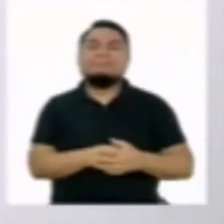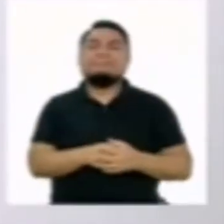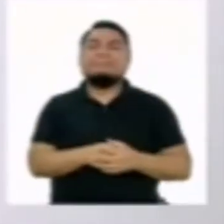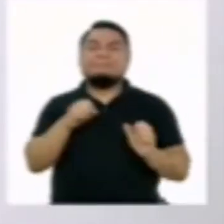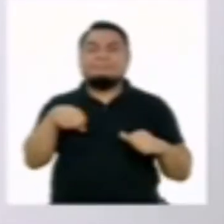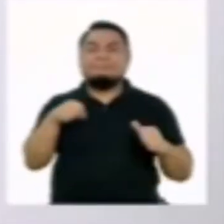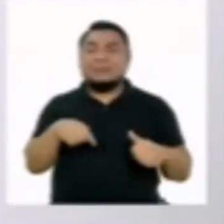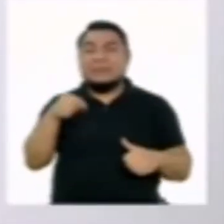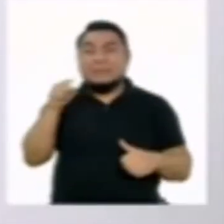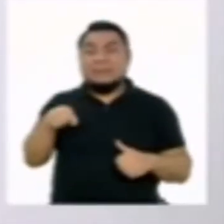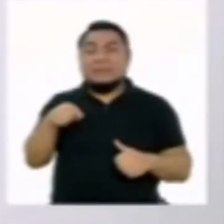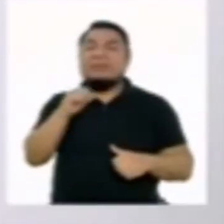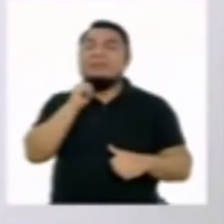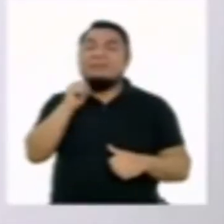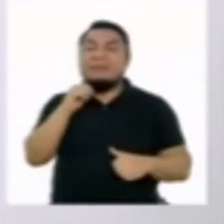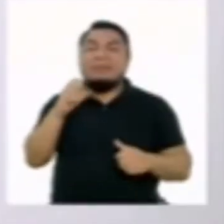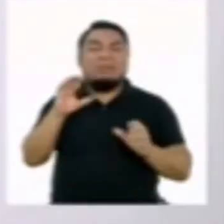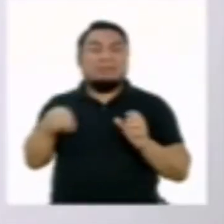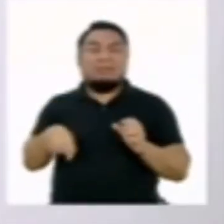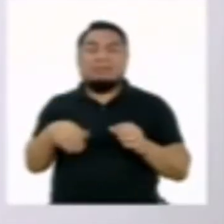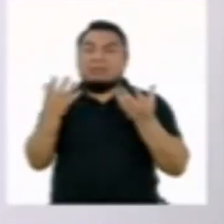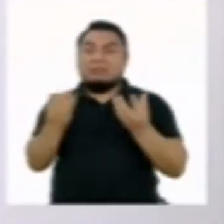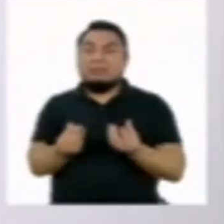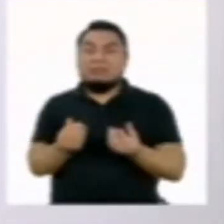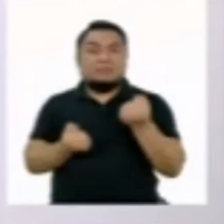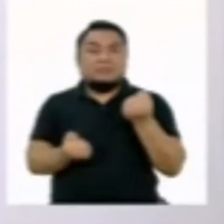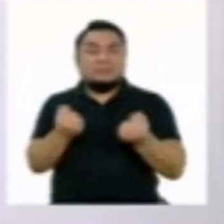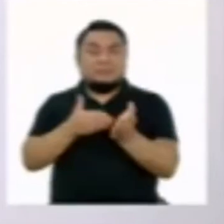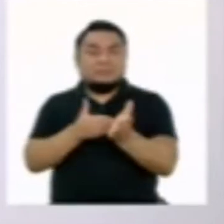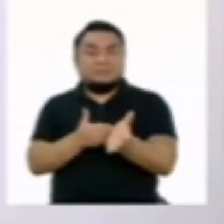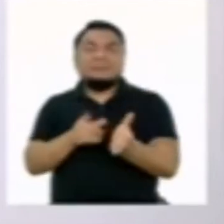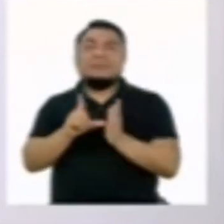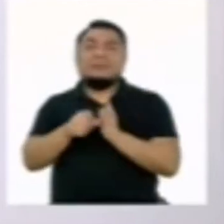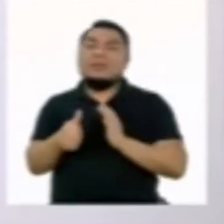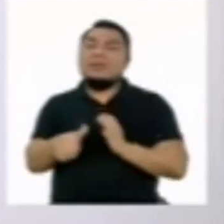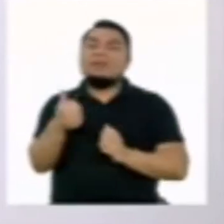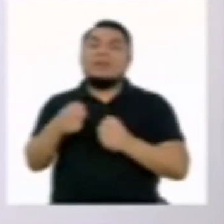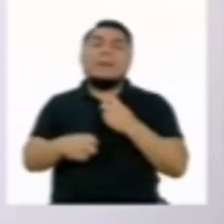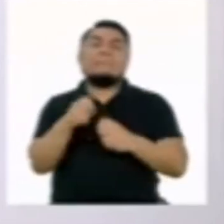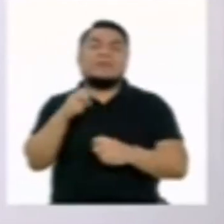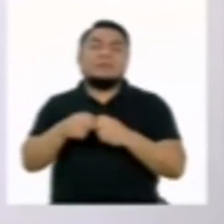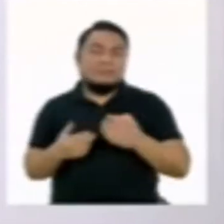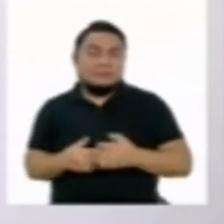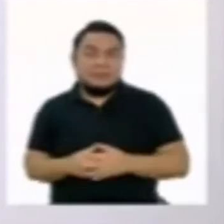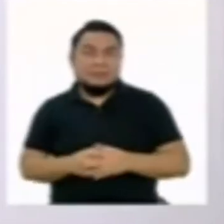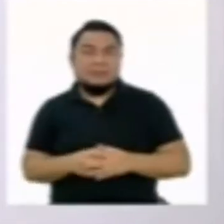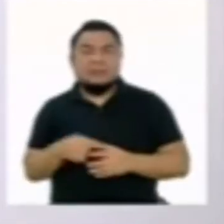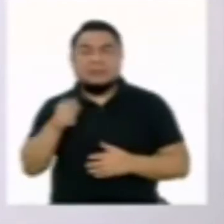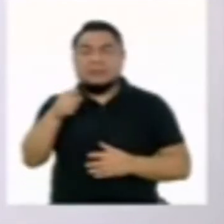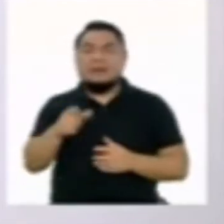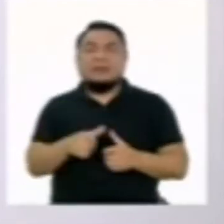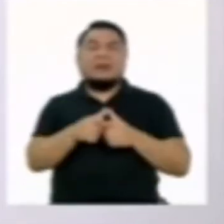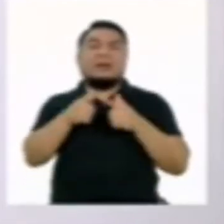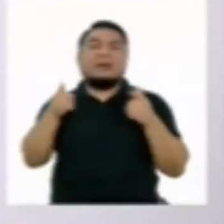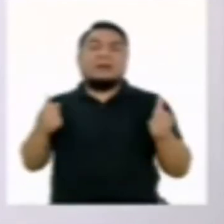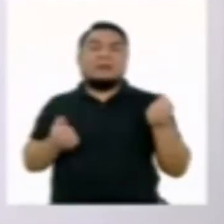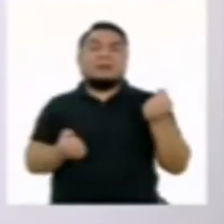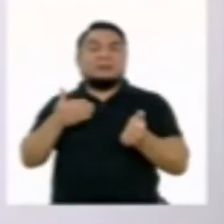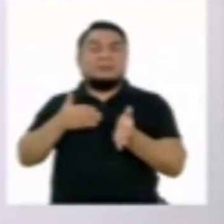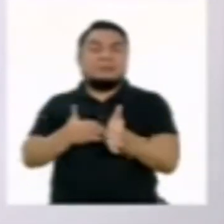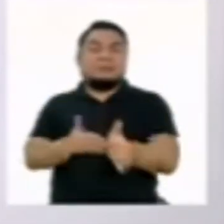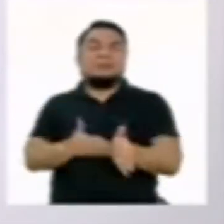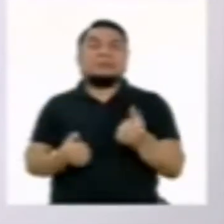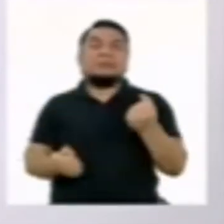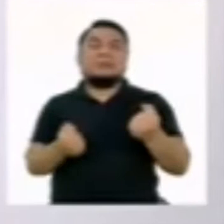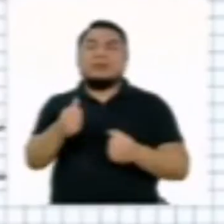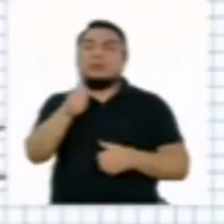Exacto, y esa deficiencia en nuestro transporte público genera otro problema para nuestro tránsito, la gran cantidad de vehículos